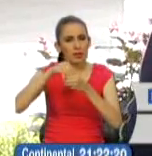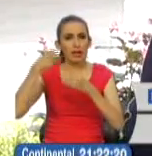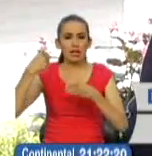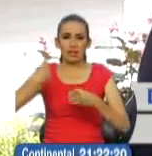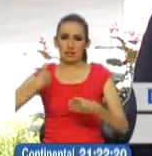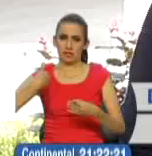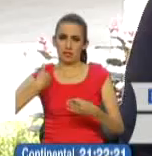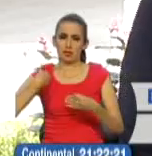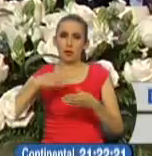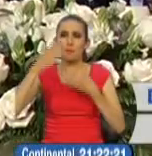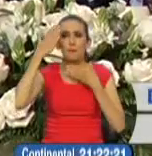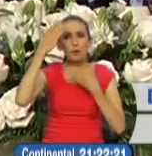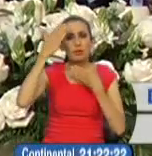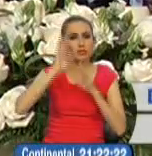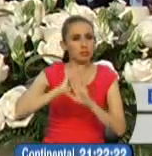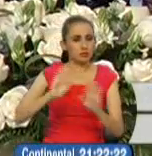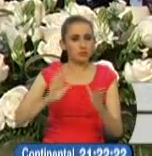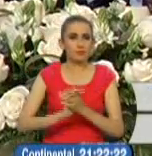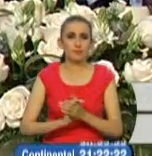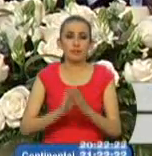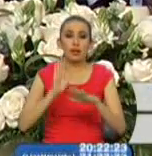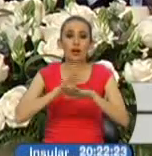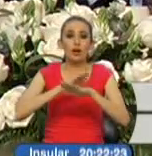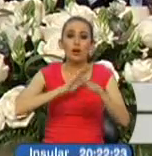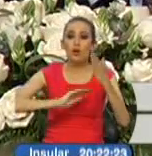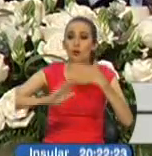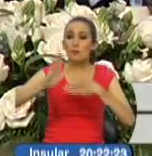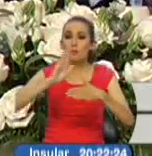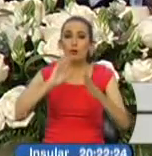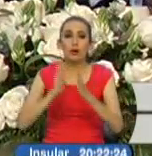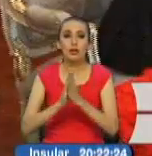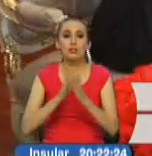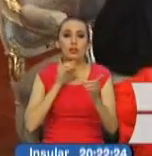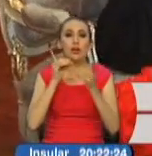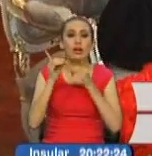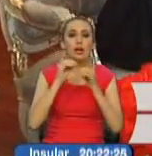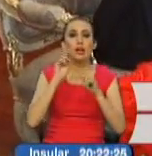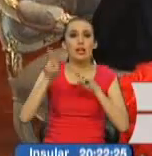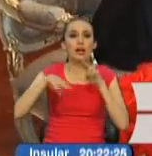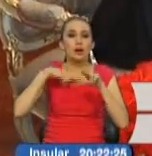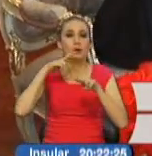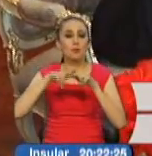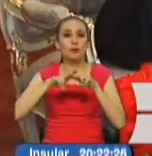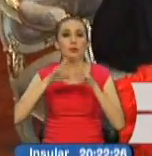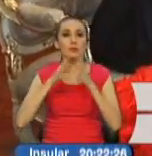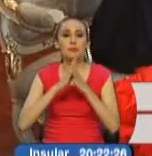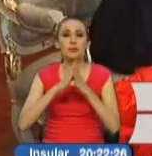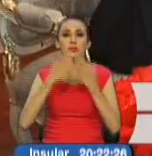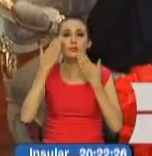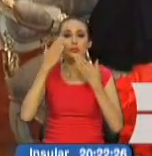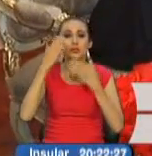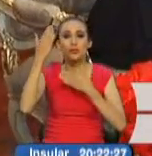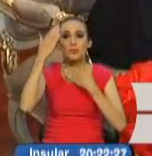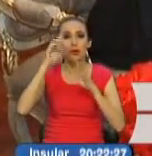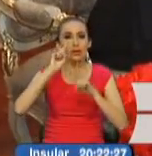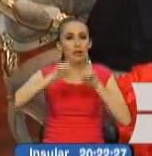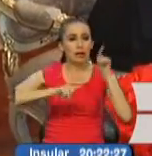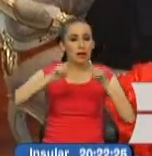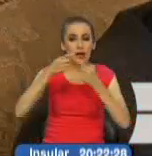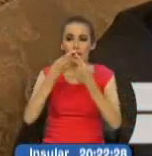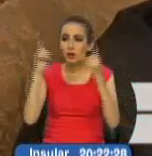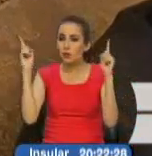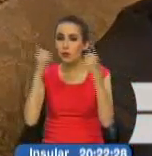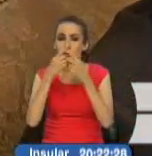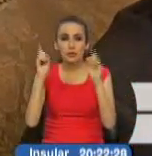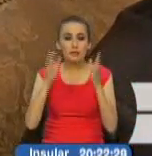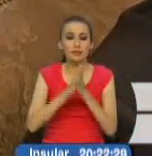diálogo también político. Convocatoria al diálogo nacional, donde hubo espacio para los dirigentes de partidos y movimientos políticos de diferentes